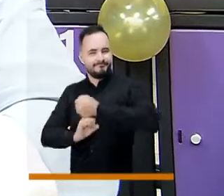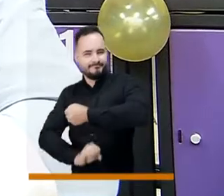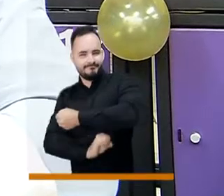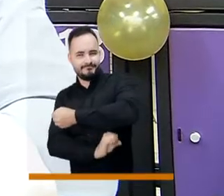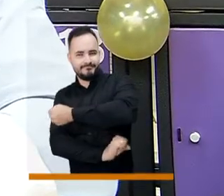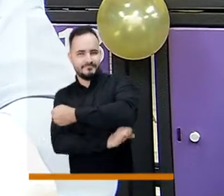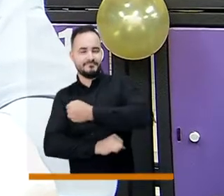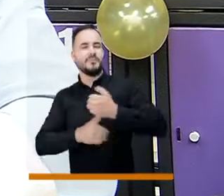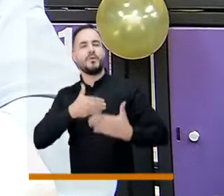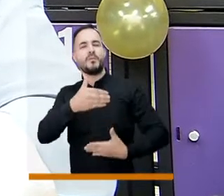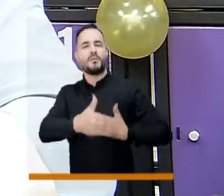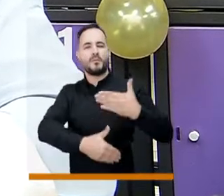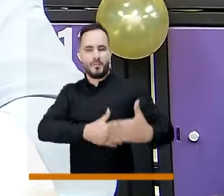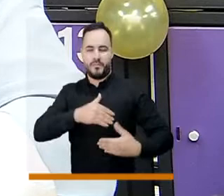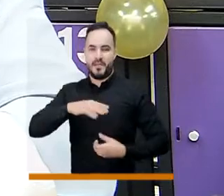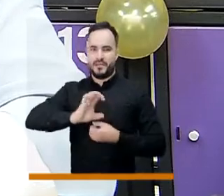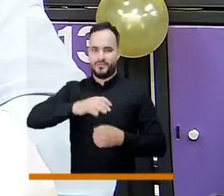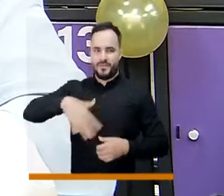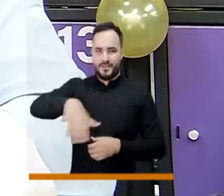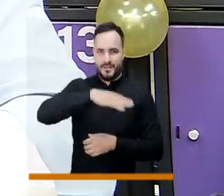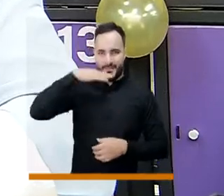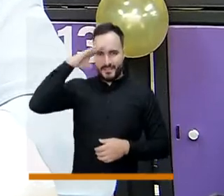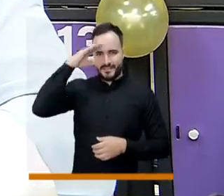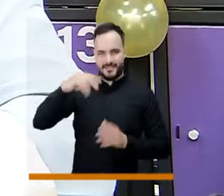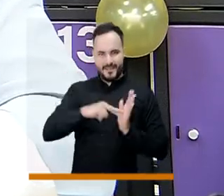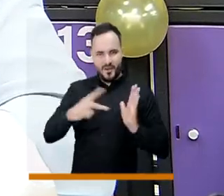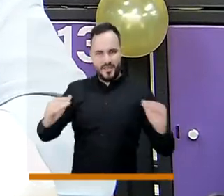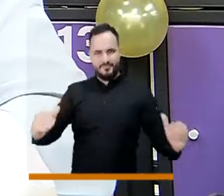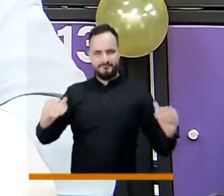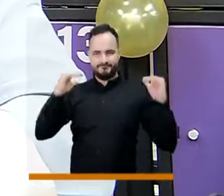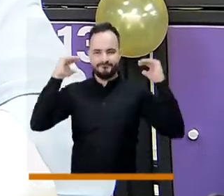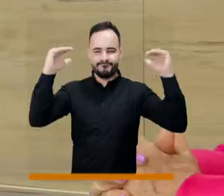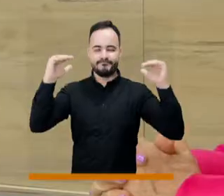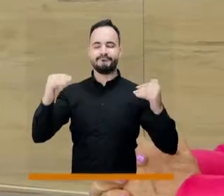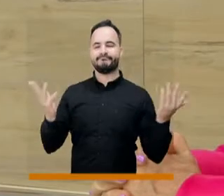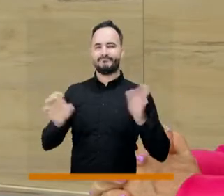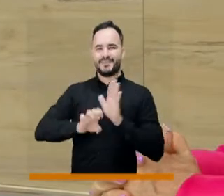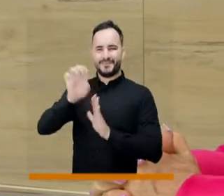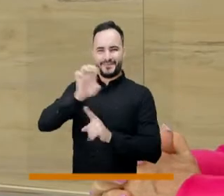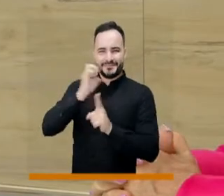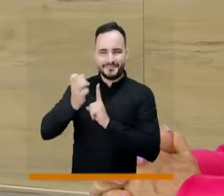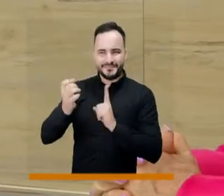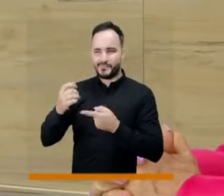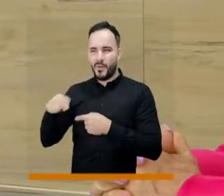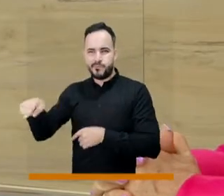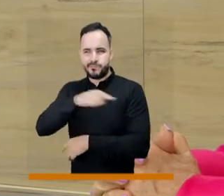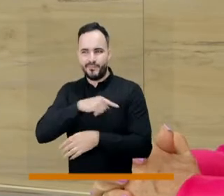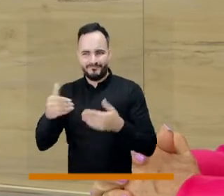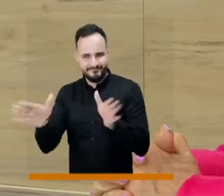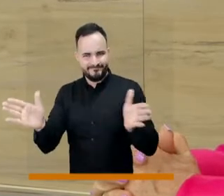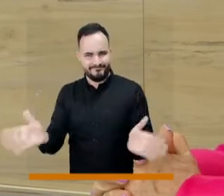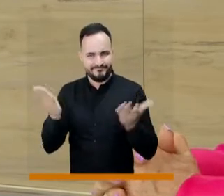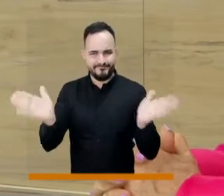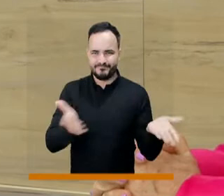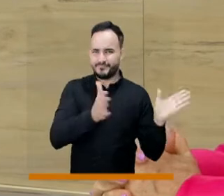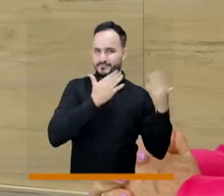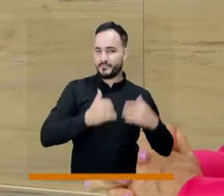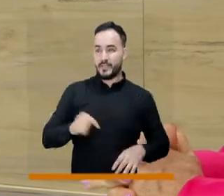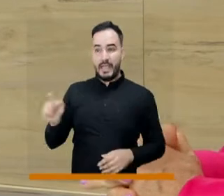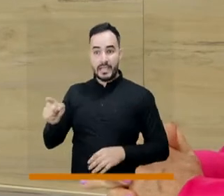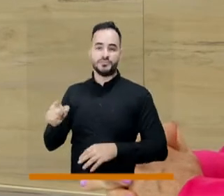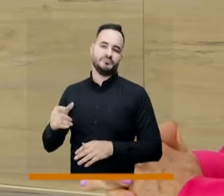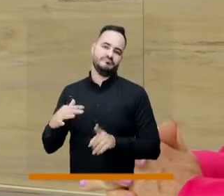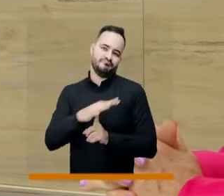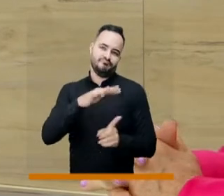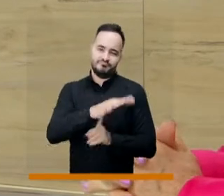una ciudad inteligente, con la atracción de más y mejores emprendimientos de base tecnológica y el aumento de